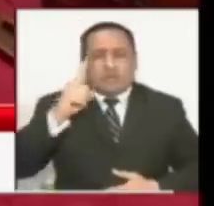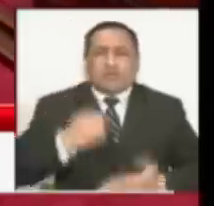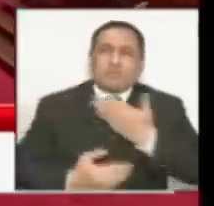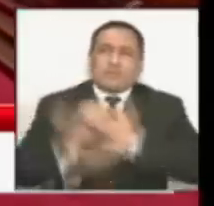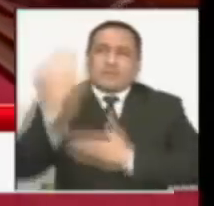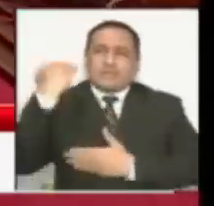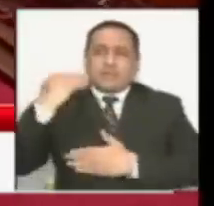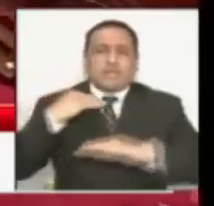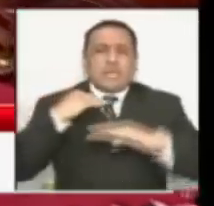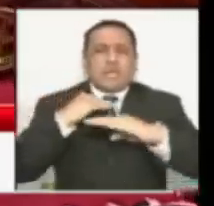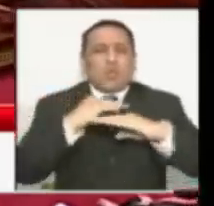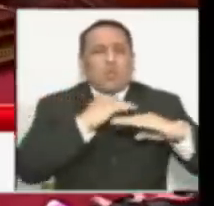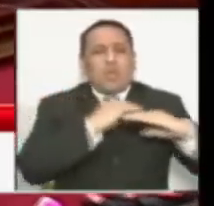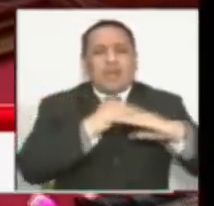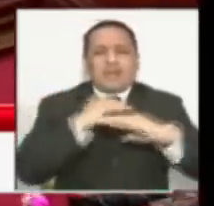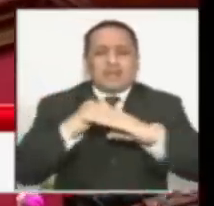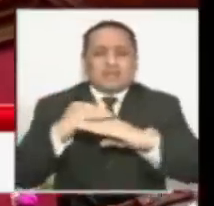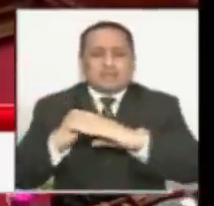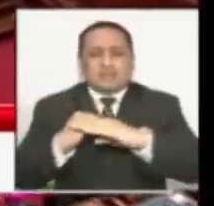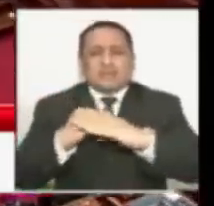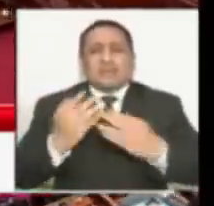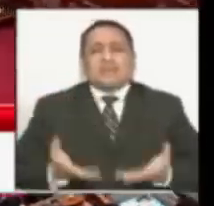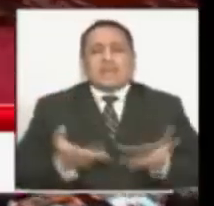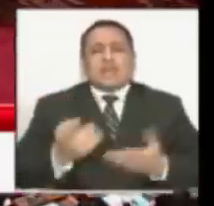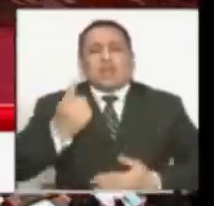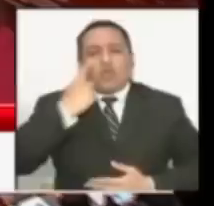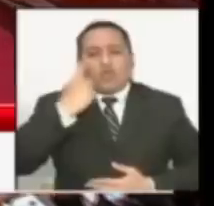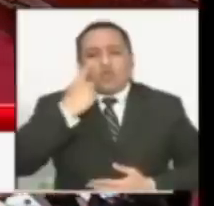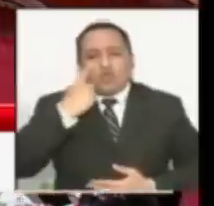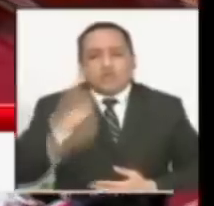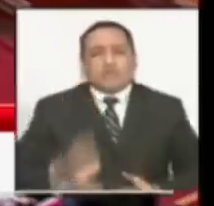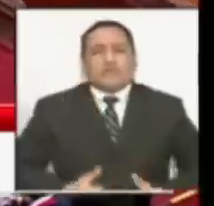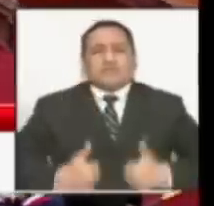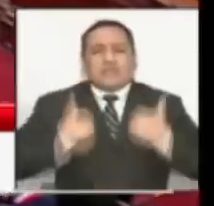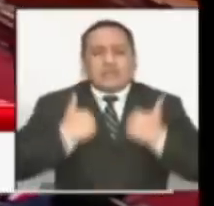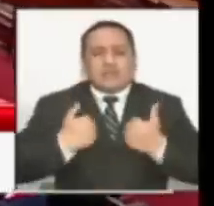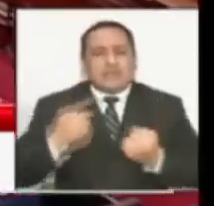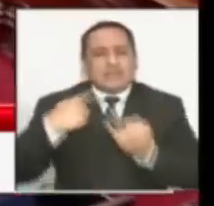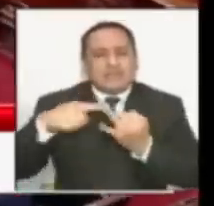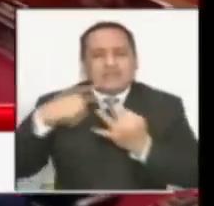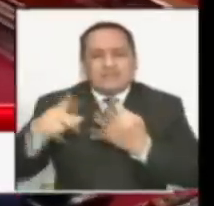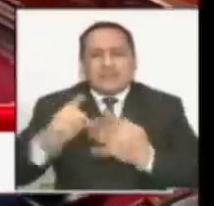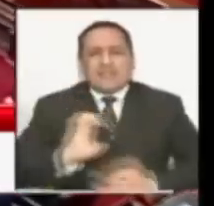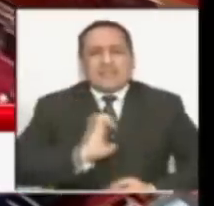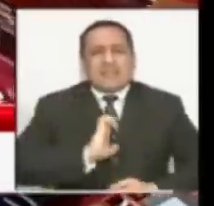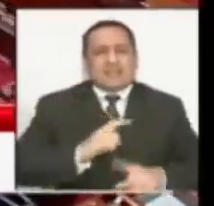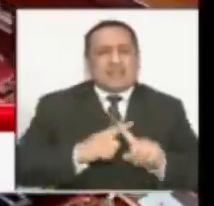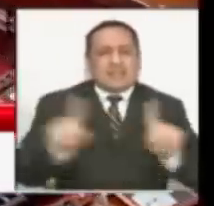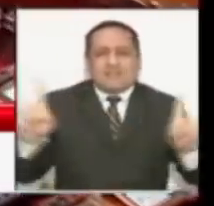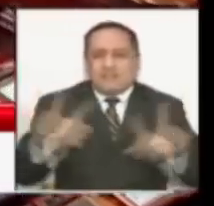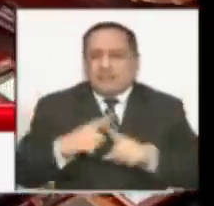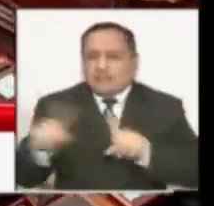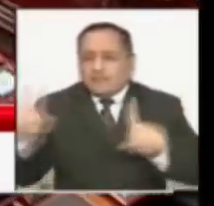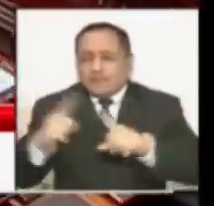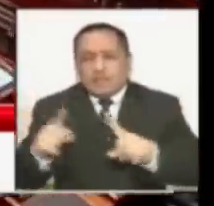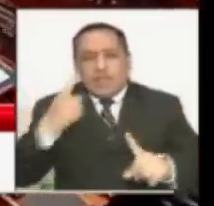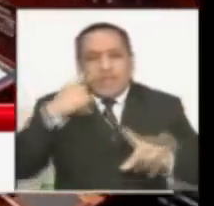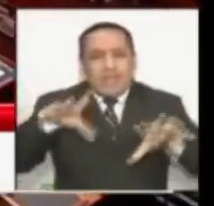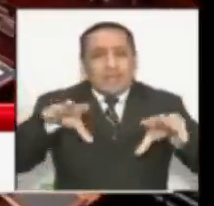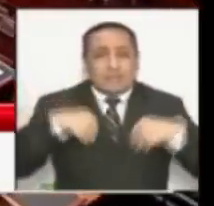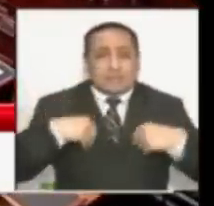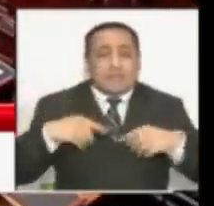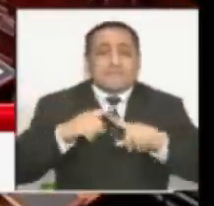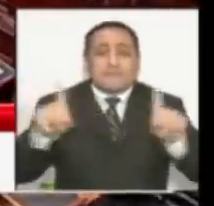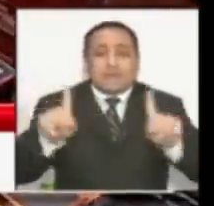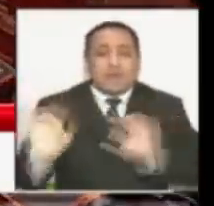república de iguales, que reconozca nuestra identidad diversa y pluralista, pero que al